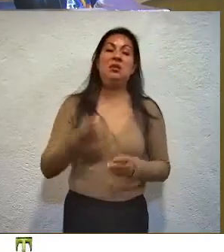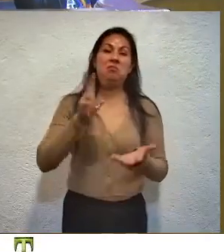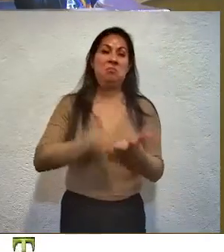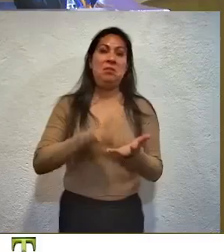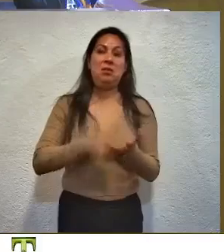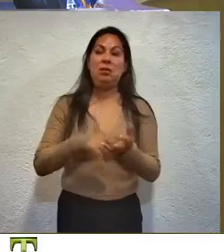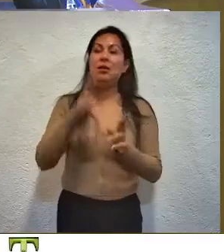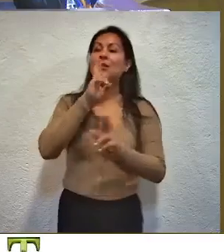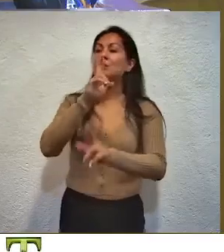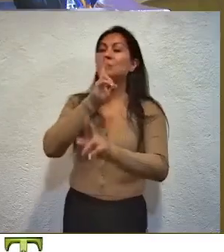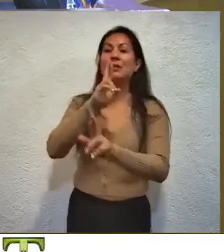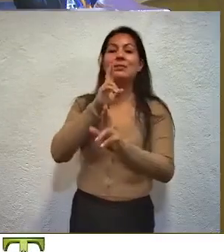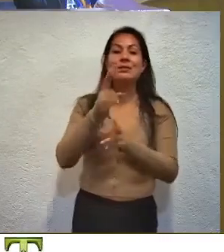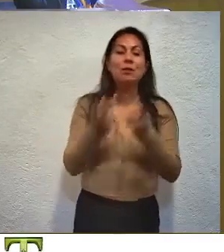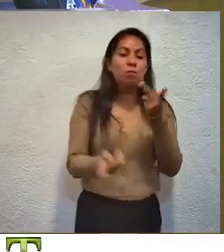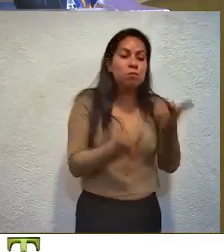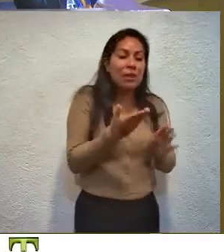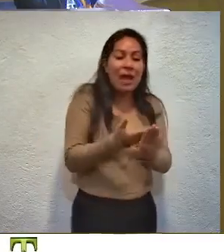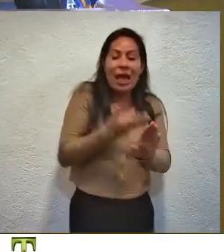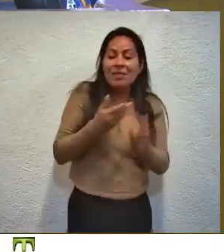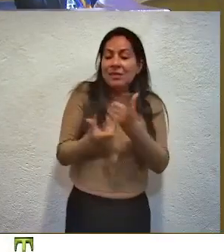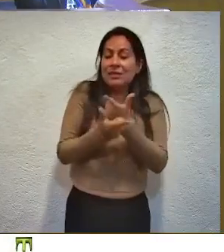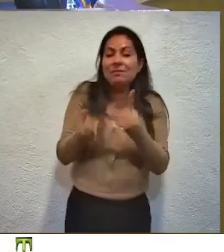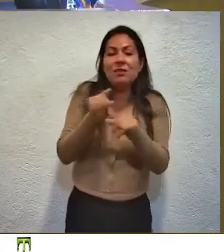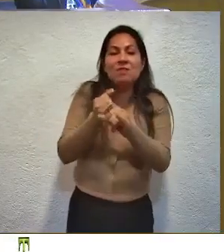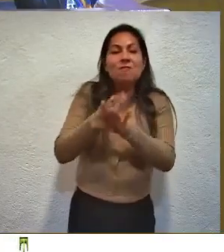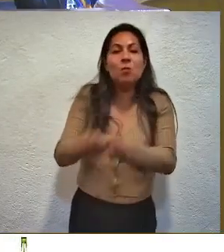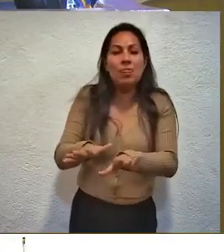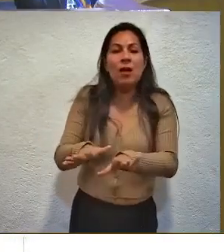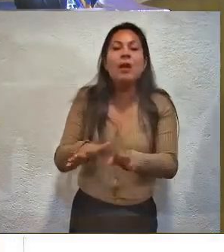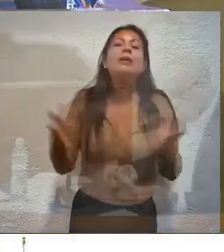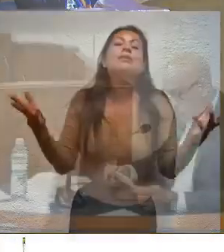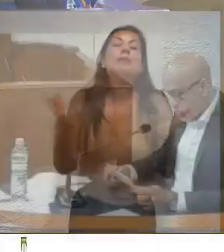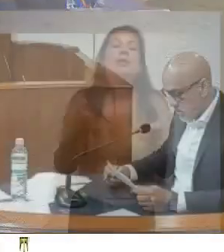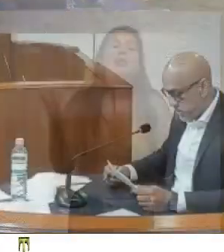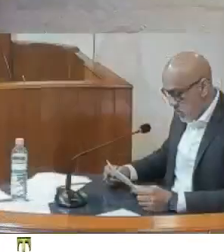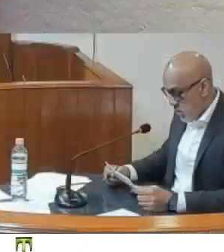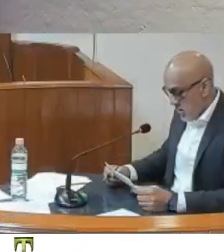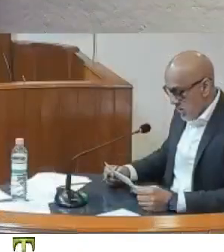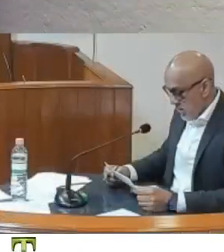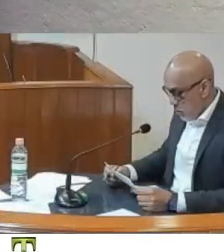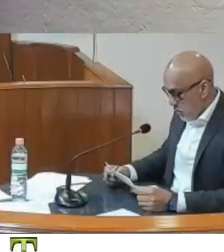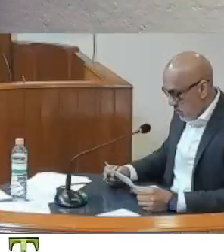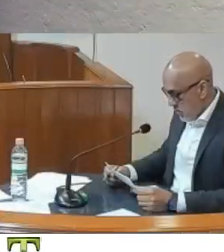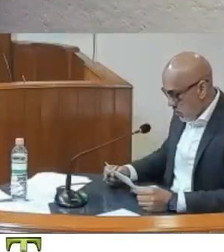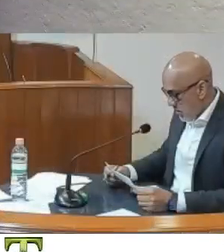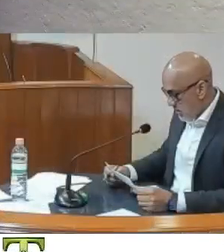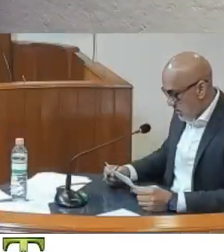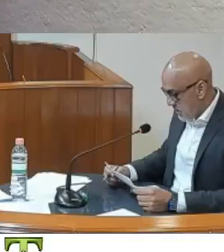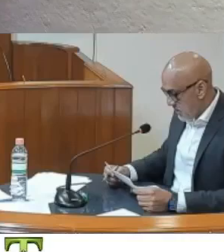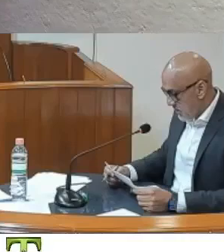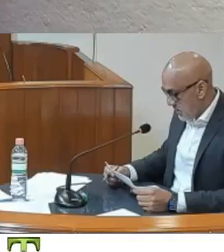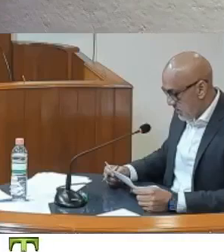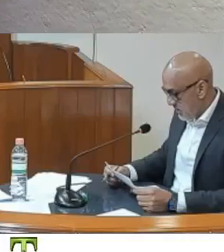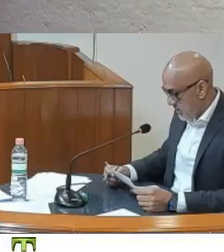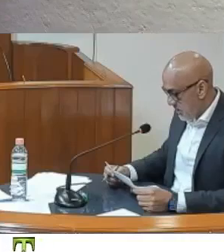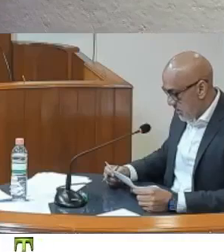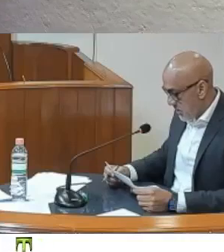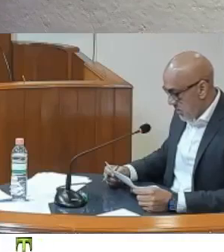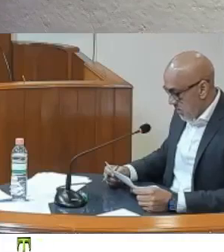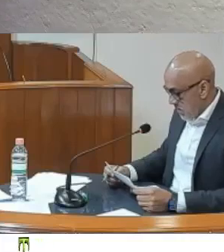validaron los resultados de la consulta previa, libre e informada realizada en dicho municipio en cumplimiento de las sentencias